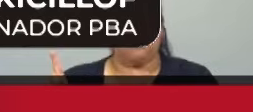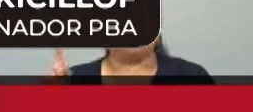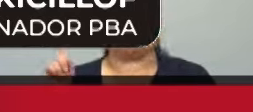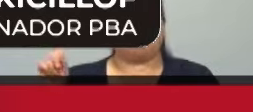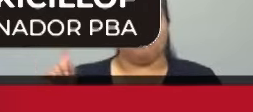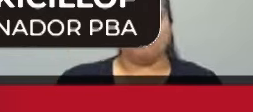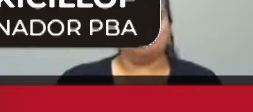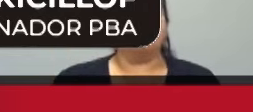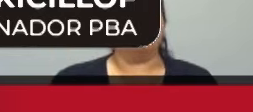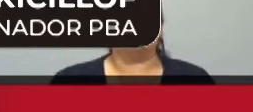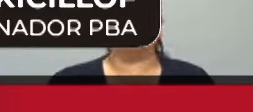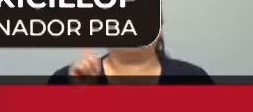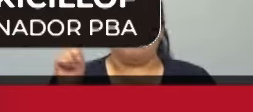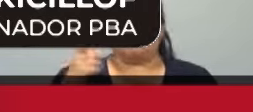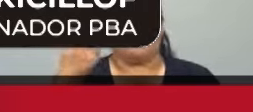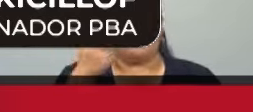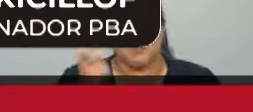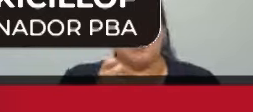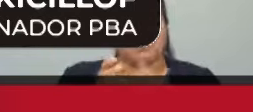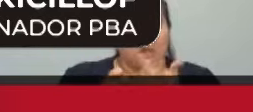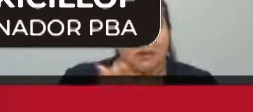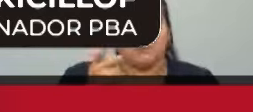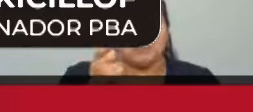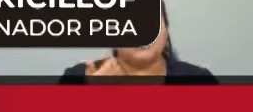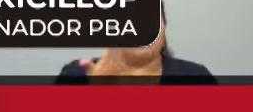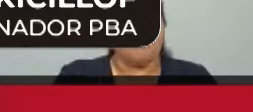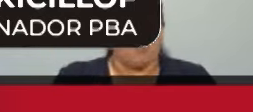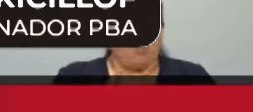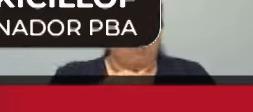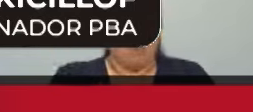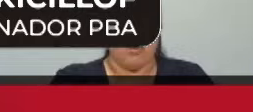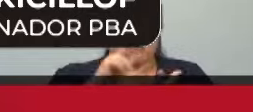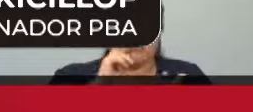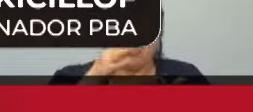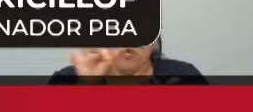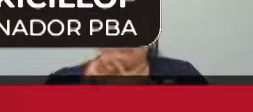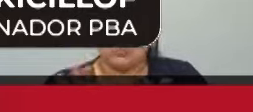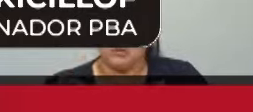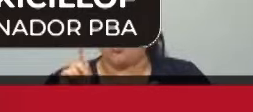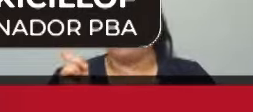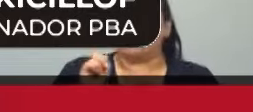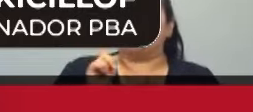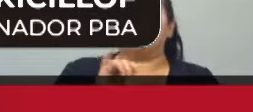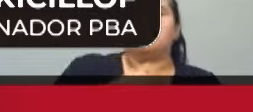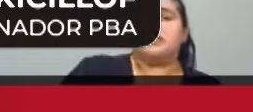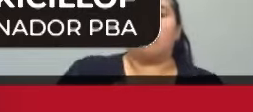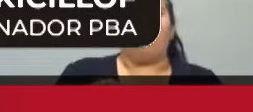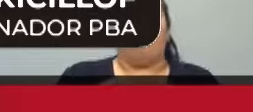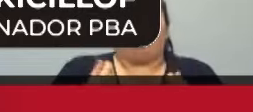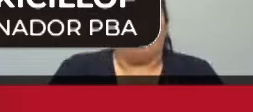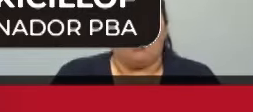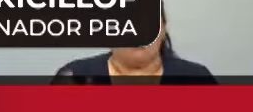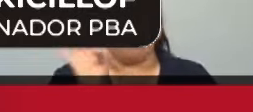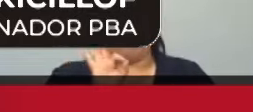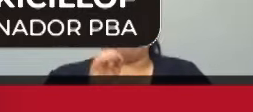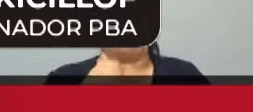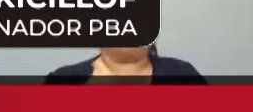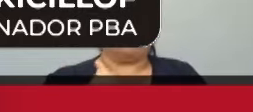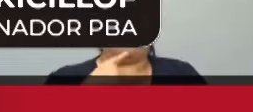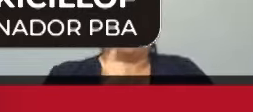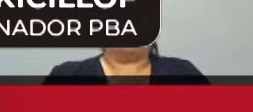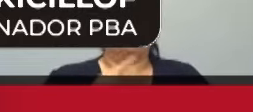Javier, se rinde trimestralmente. Es decir, que ni son arbitrarios los recursos, ni es caprichoso